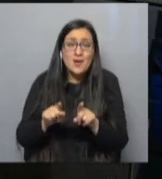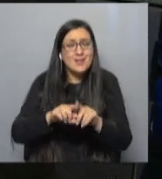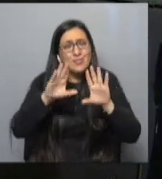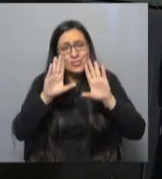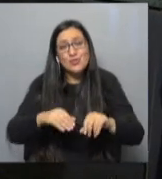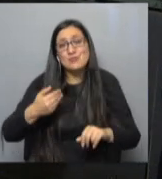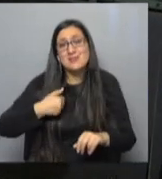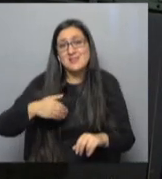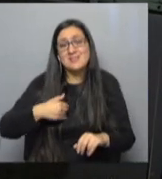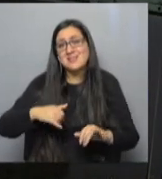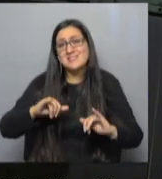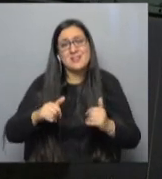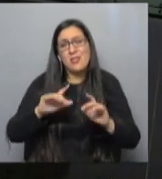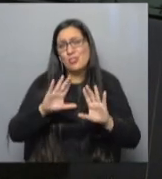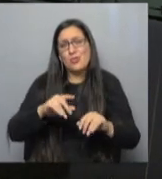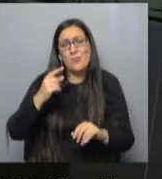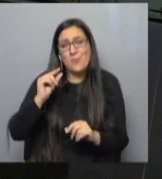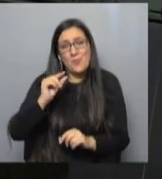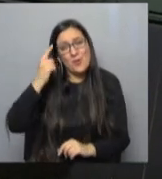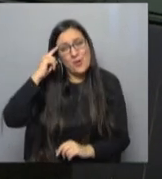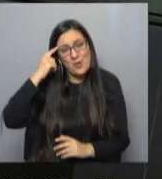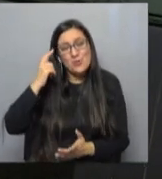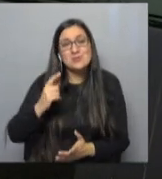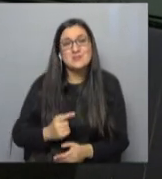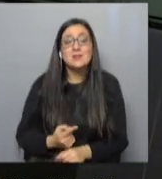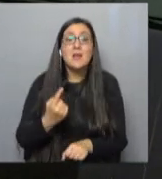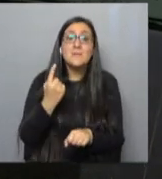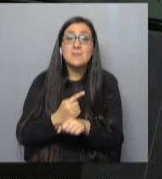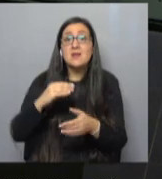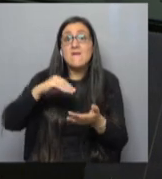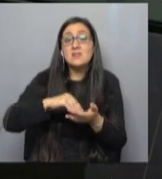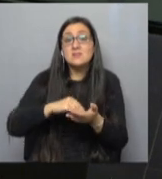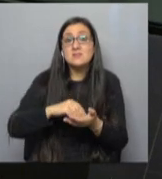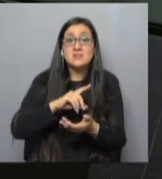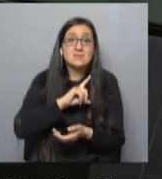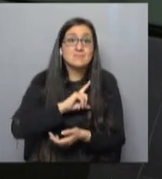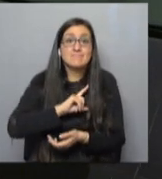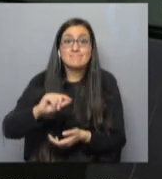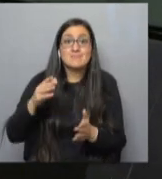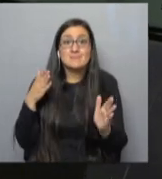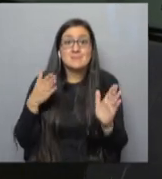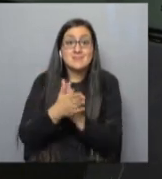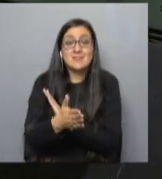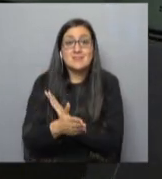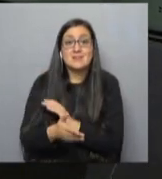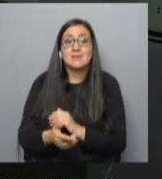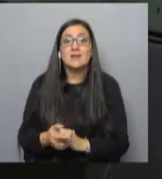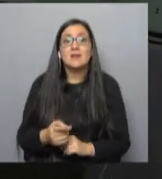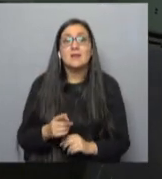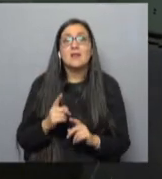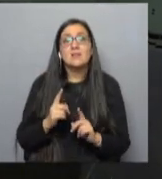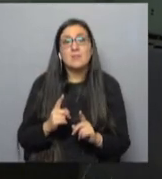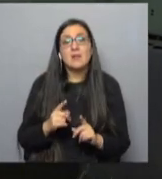porque estaban en exilio estaba en su primer exilio y bueno estaba la tri peleada en las